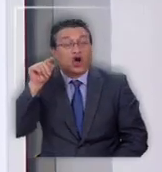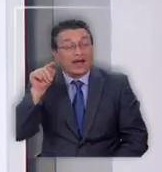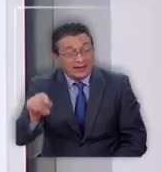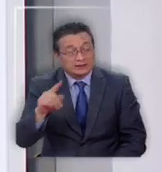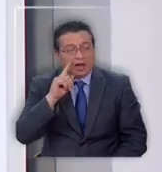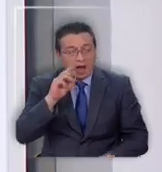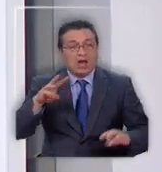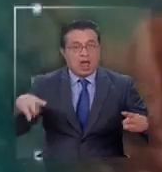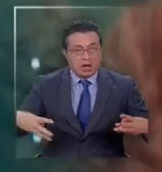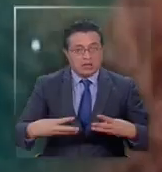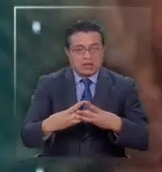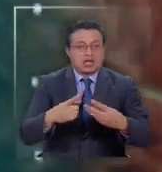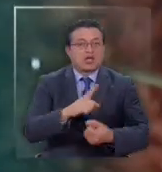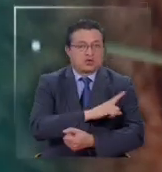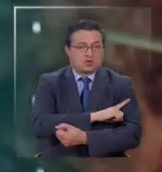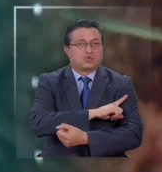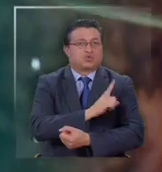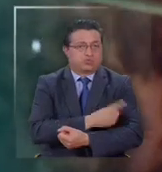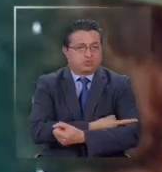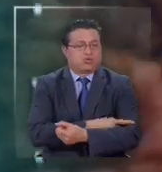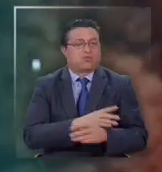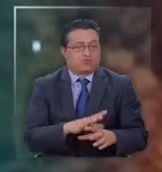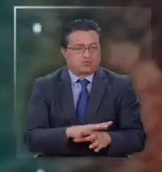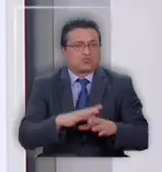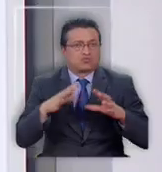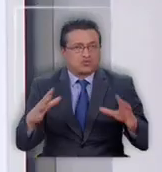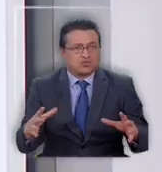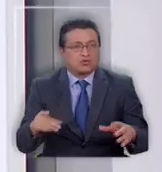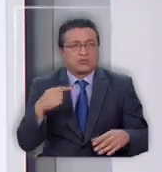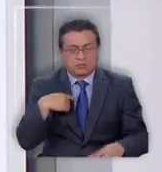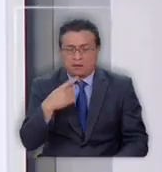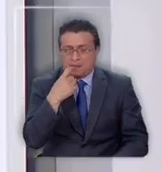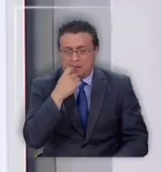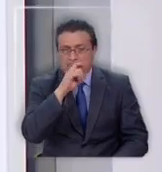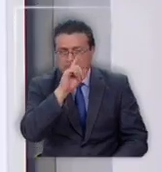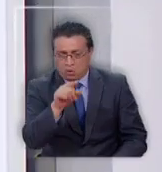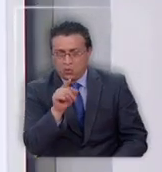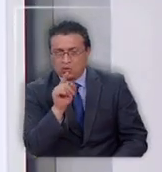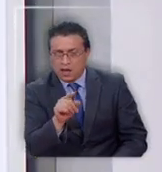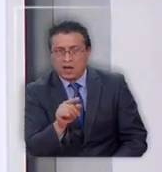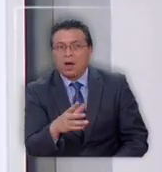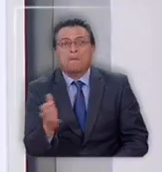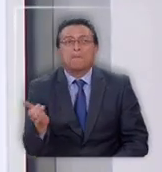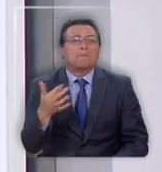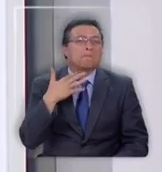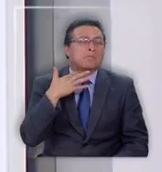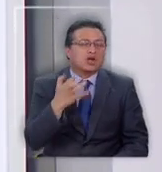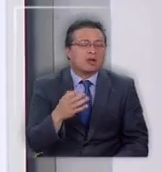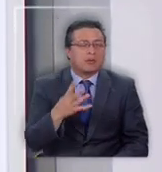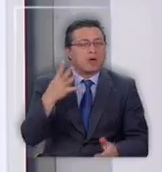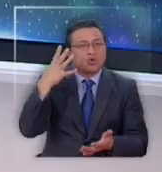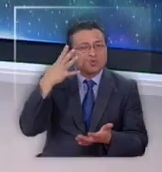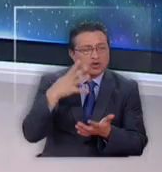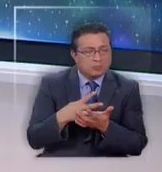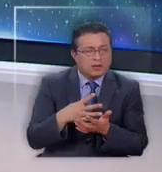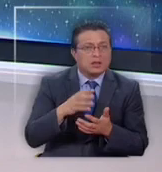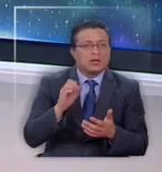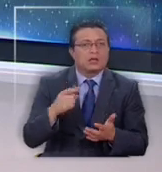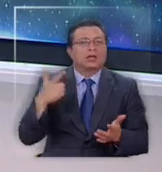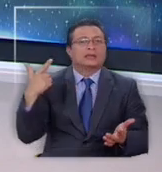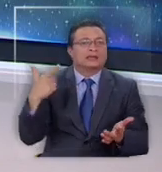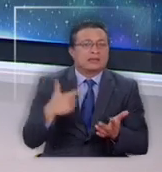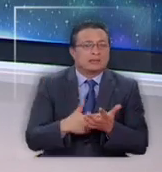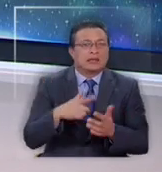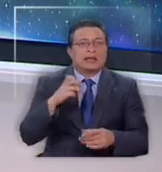robustecido y mucho y esta pregunta se repite mucho se la tengo que hacer porque se está haciendo entre 4.000 y 7.000